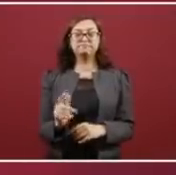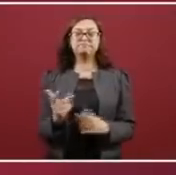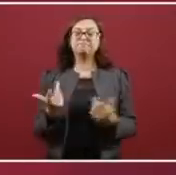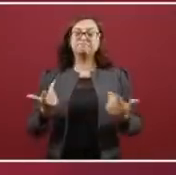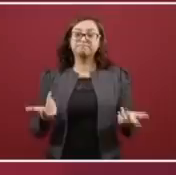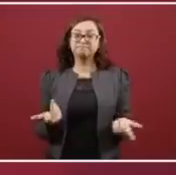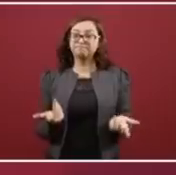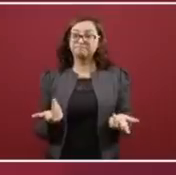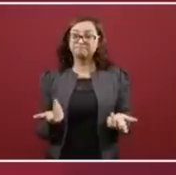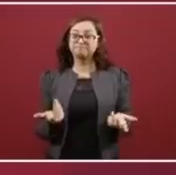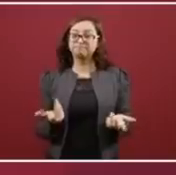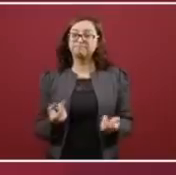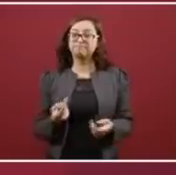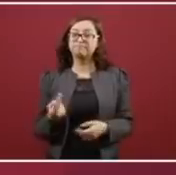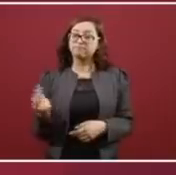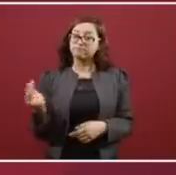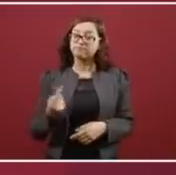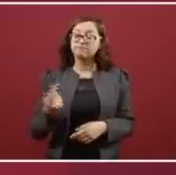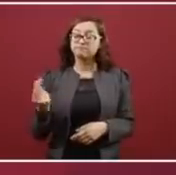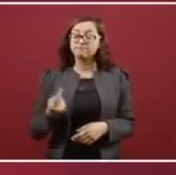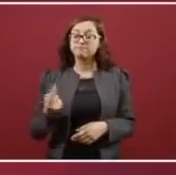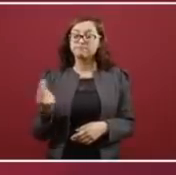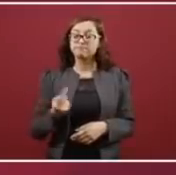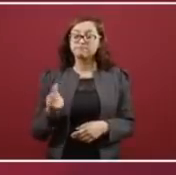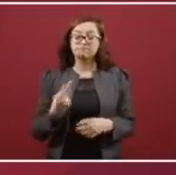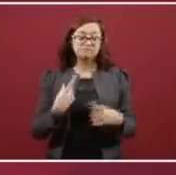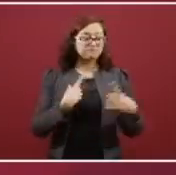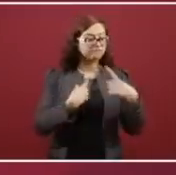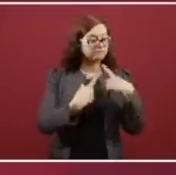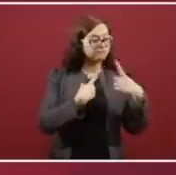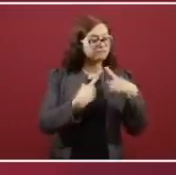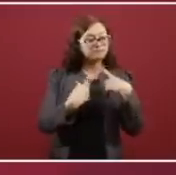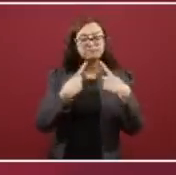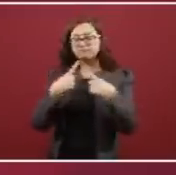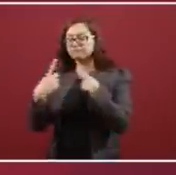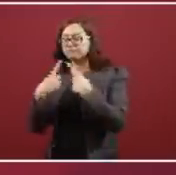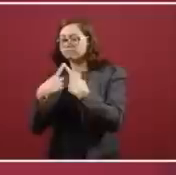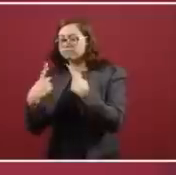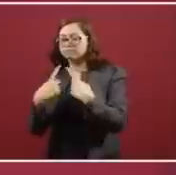tenemos que tener el diálogo